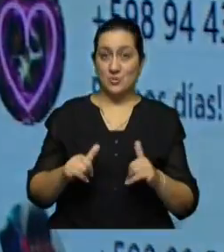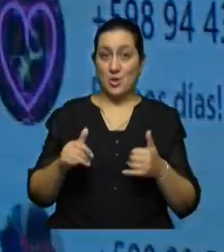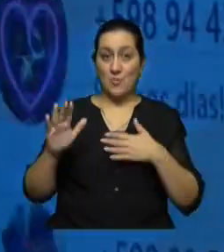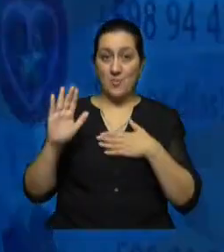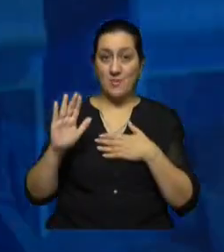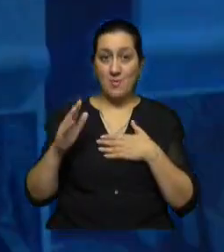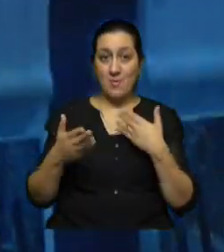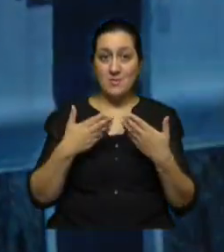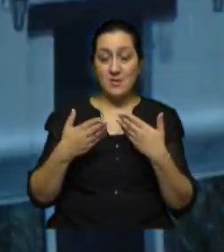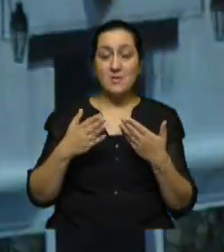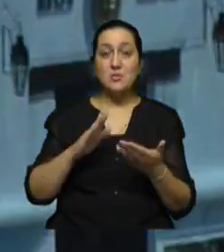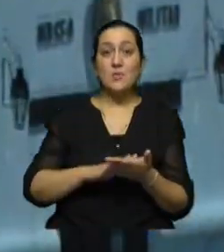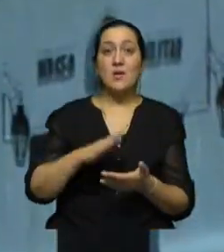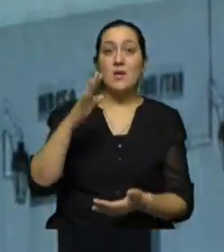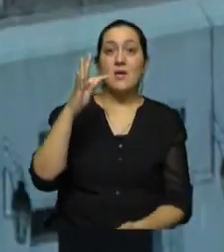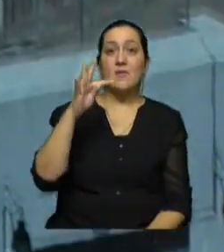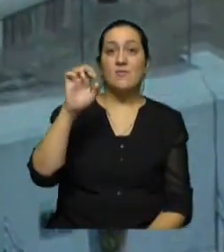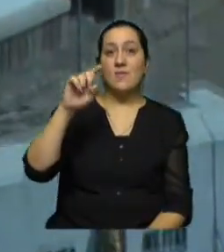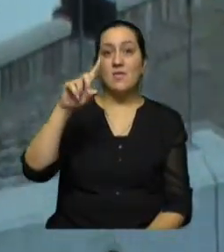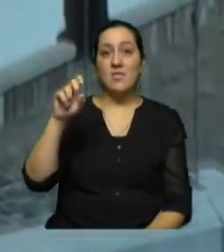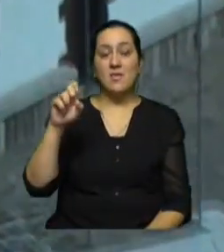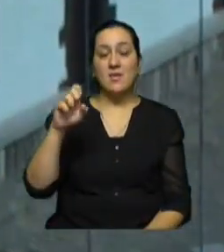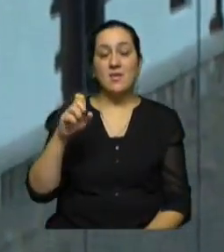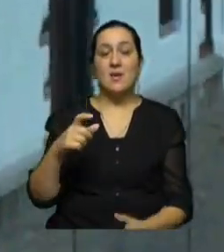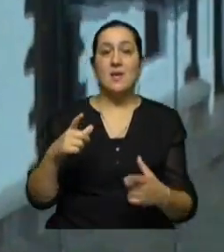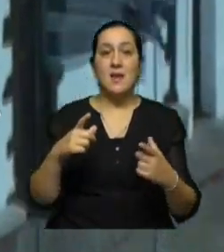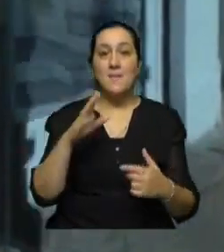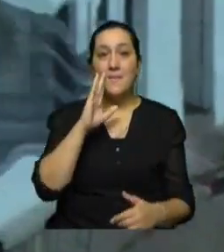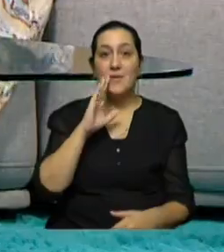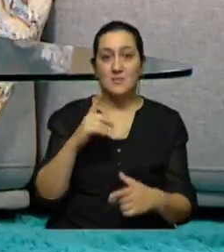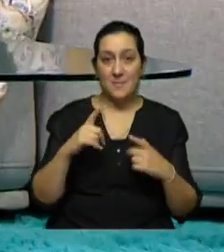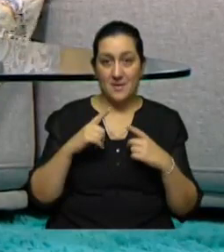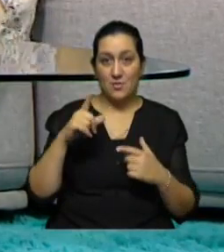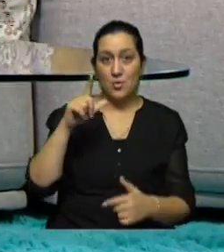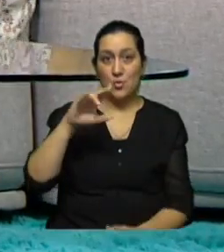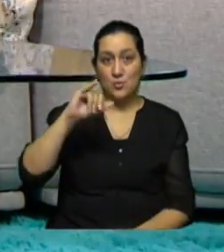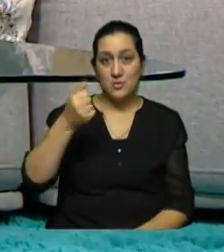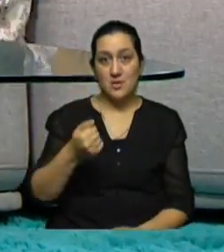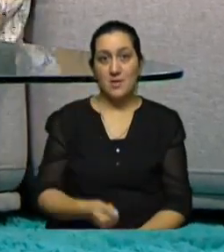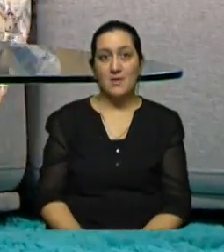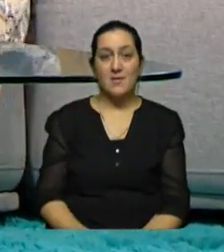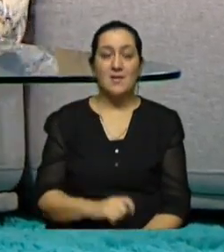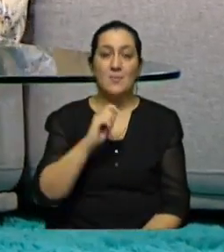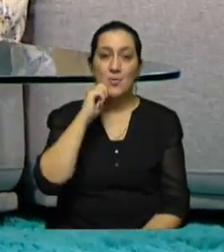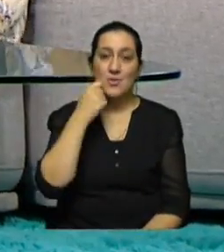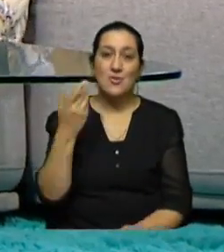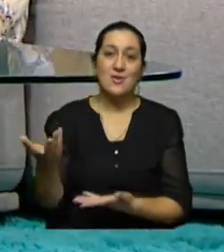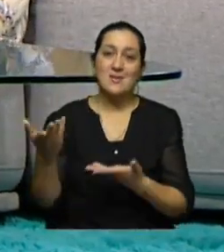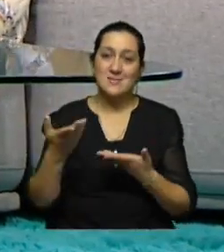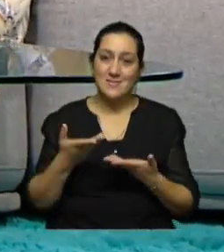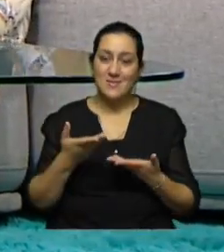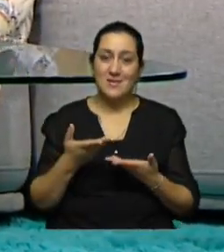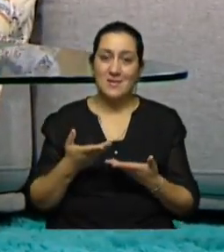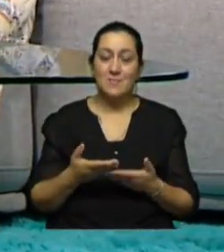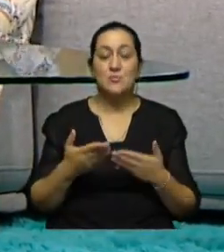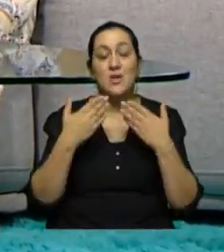estar hablando de Fede, pero vamos a estar hablando con la mamá Lucía, que nos está esperando en el Living. Adelante. Qué privilegio recibirte, Lucía. Muchísimas gracias por estar con